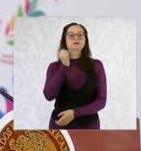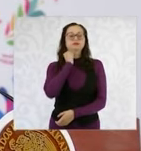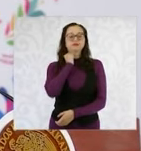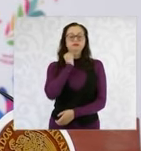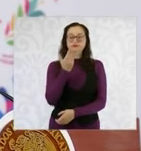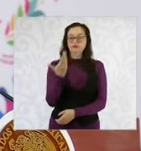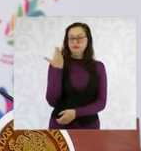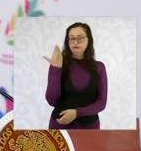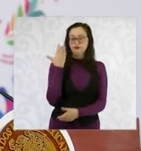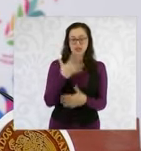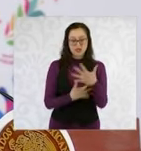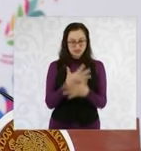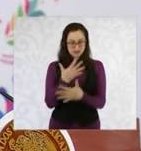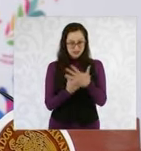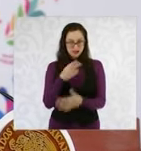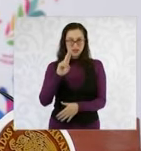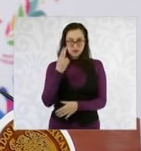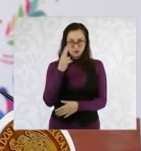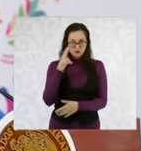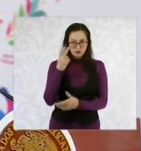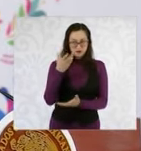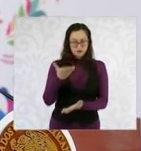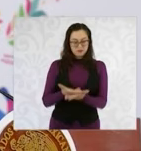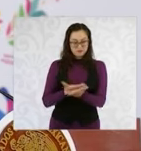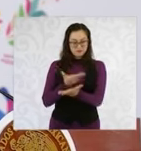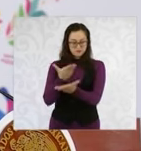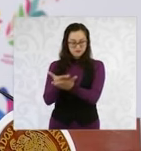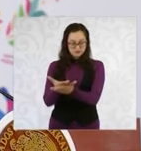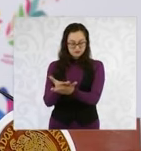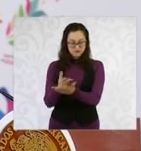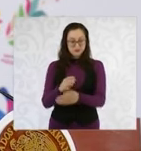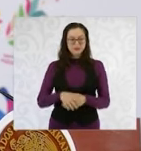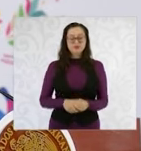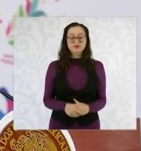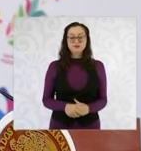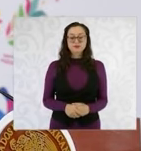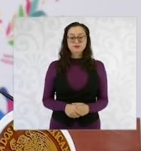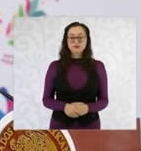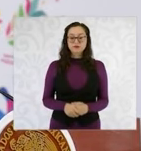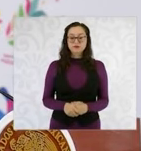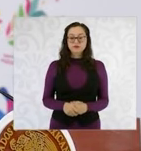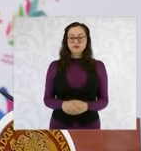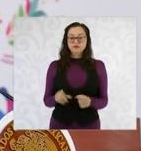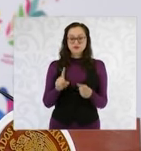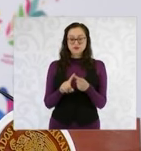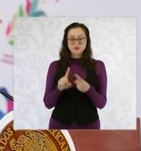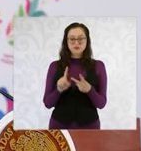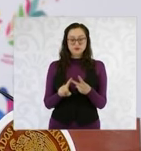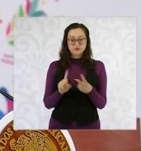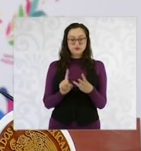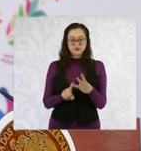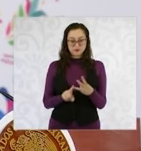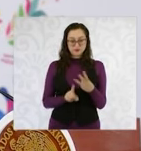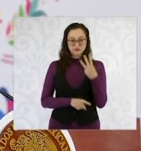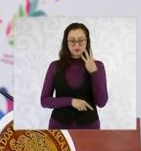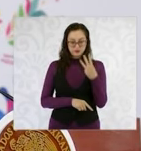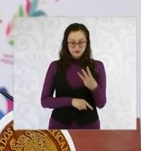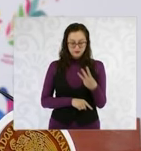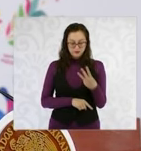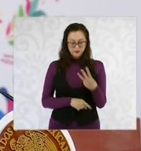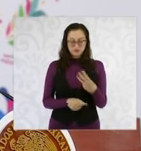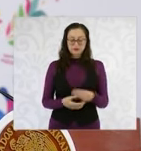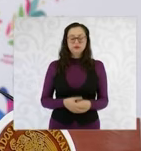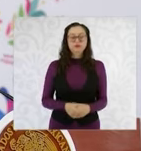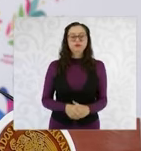hay del Chain y de todas esas cosas ch está poniendo la uña muy acá tenemos el bit verad ese de la doctora